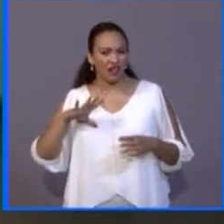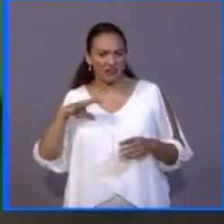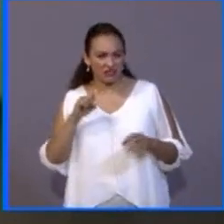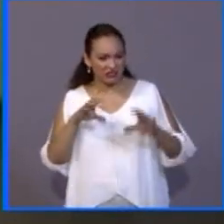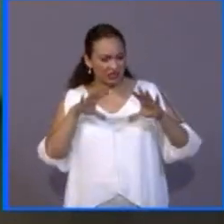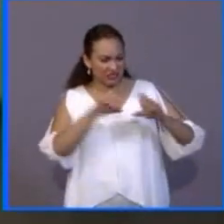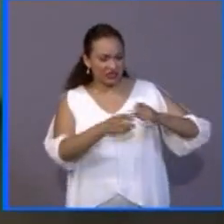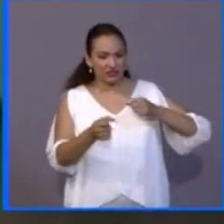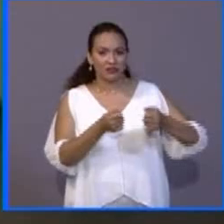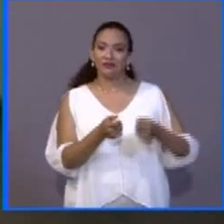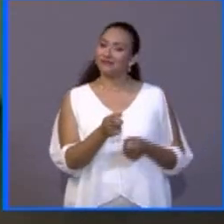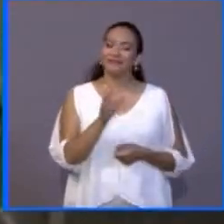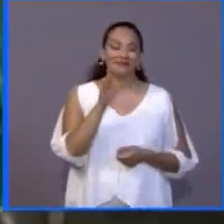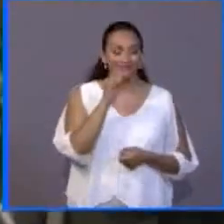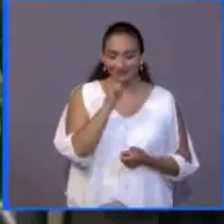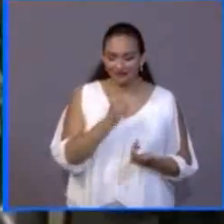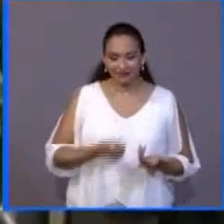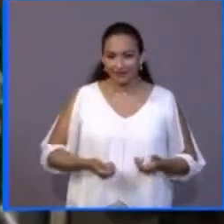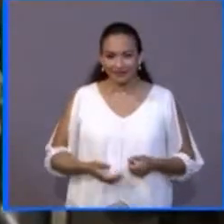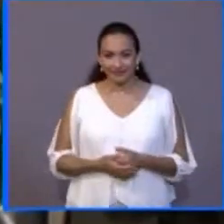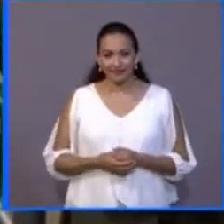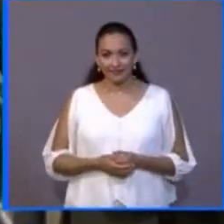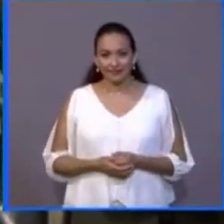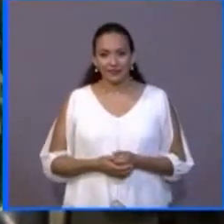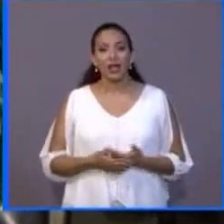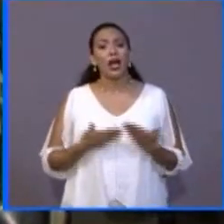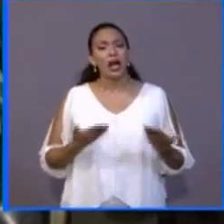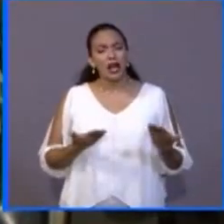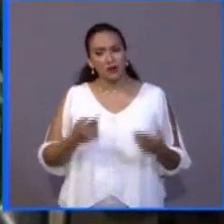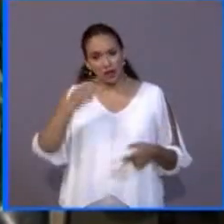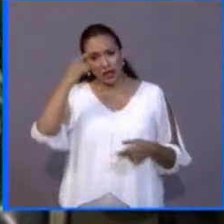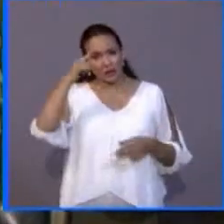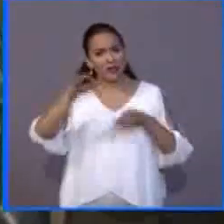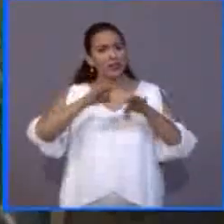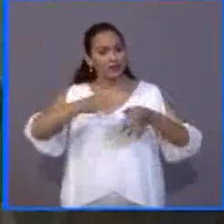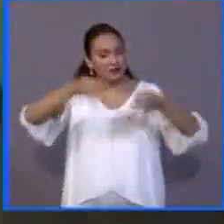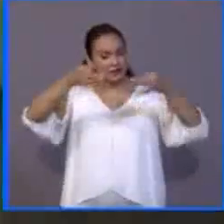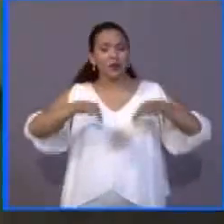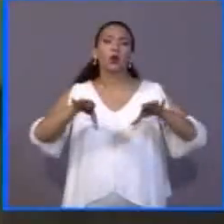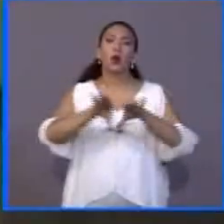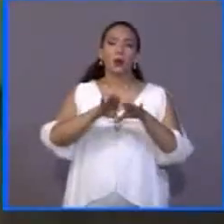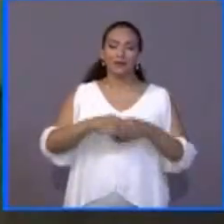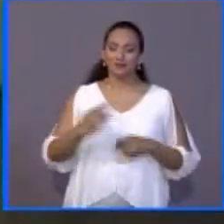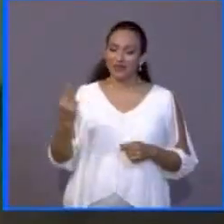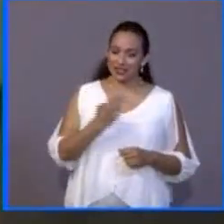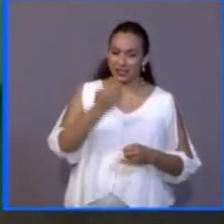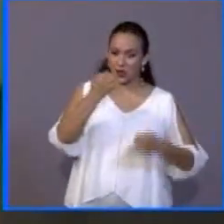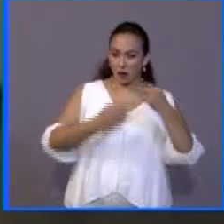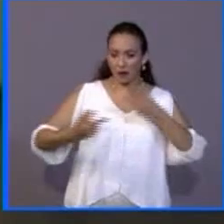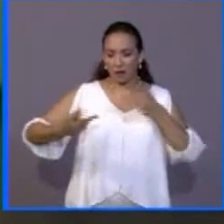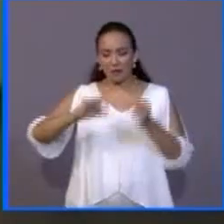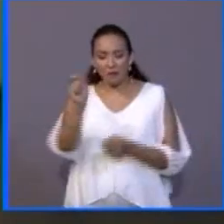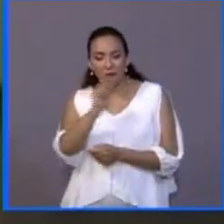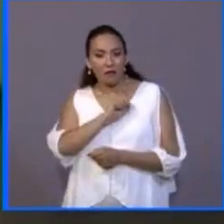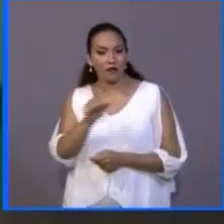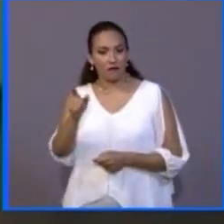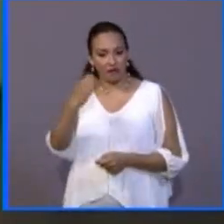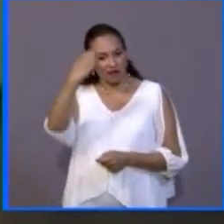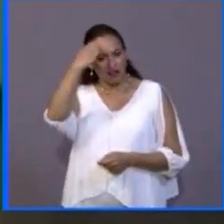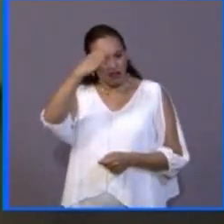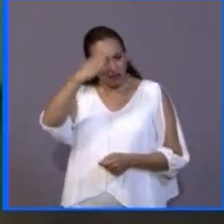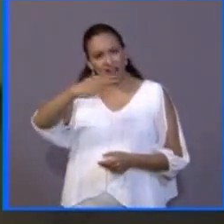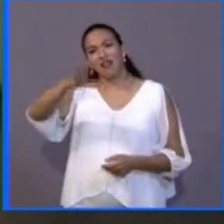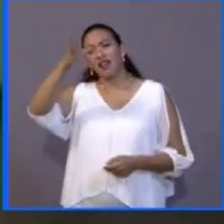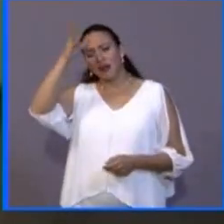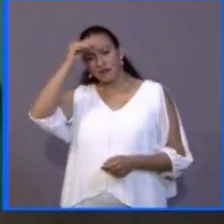de poder político o económico, para poder abordar adecuadamente las complejidades de los casos que se